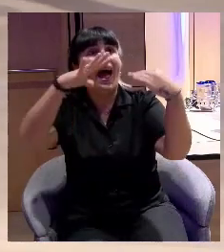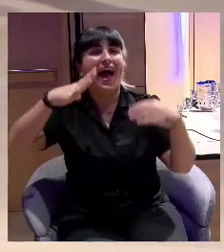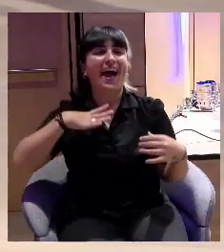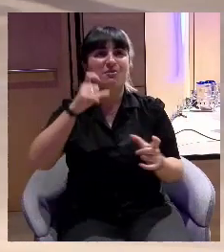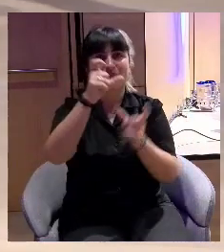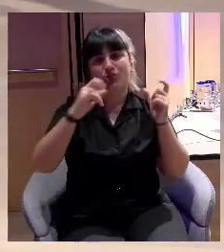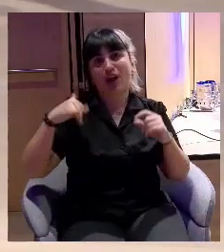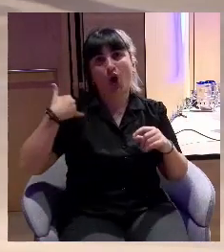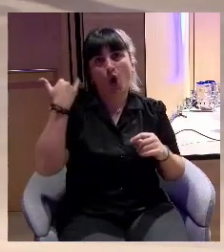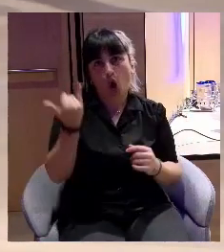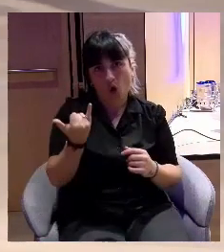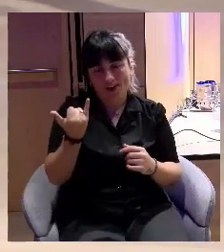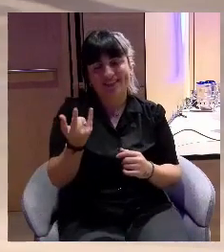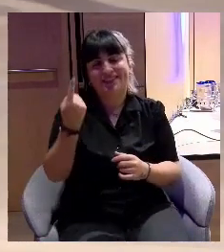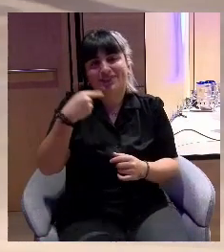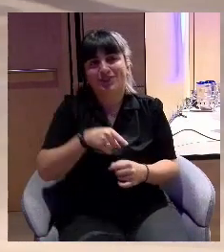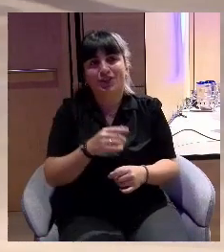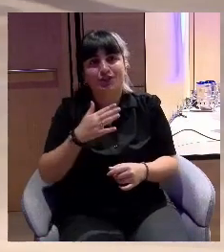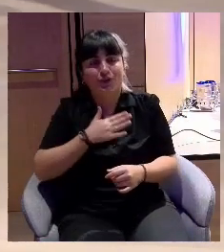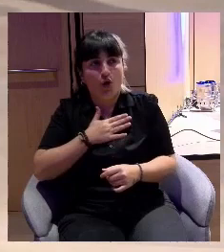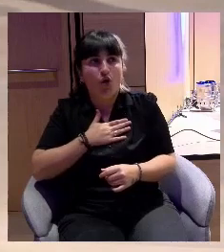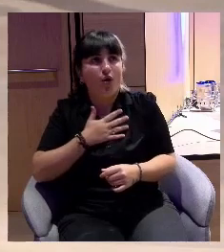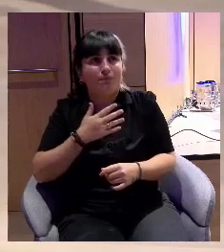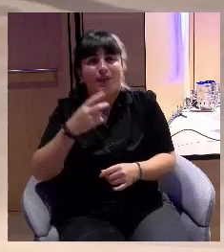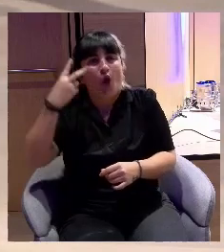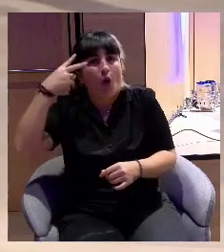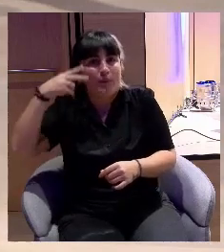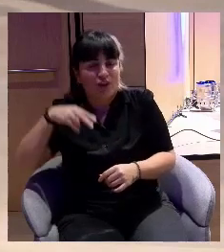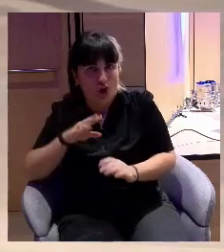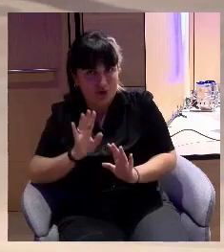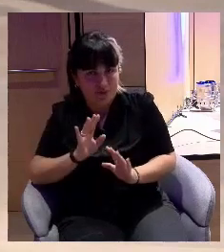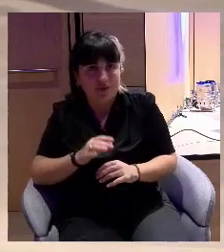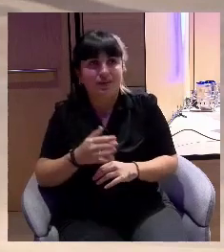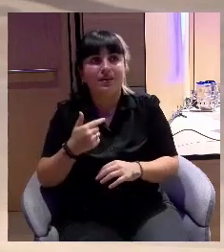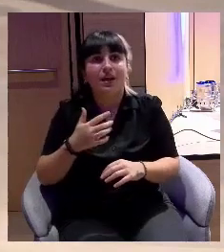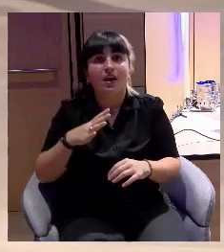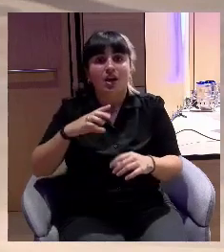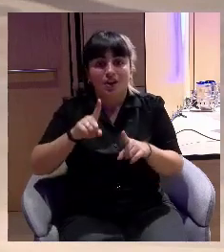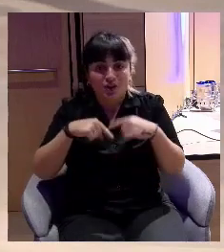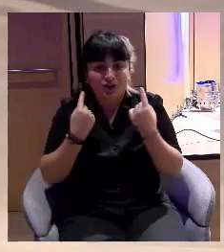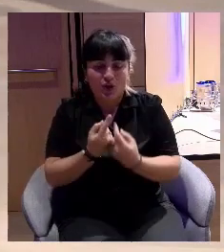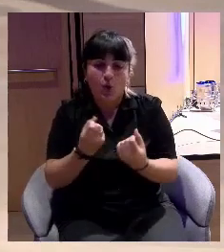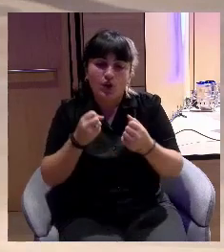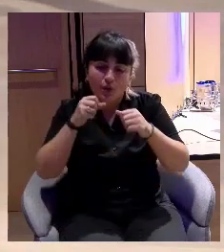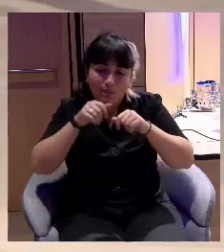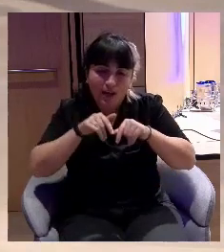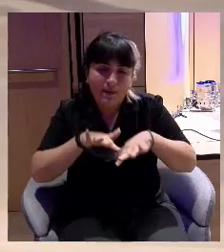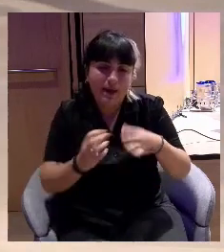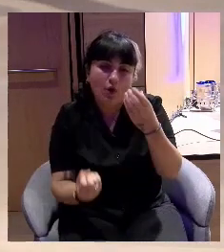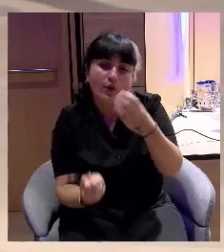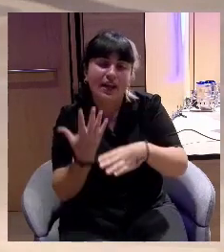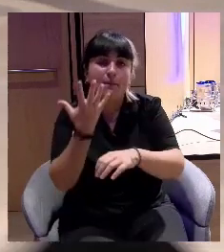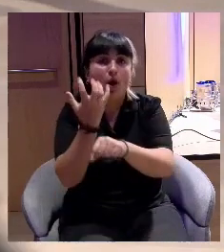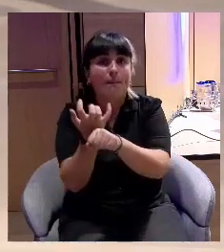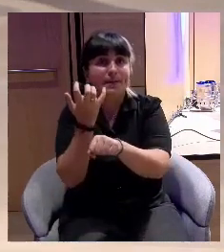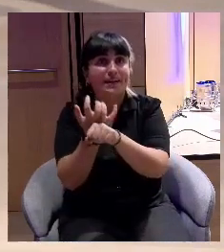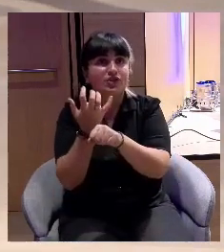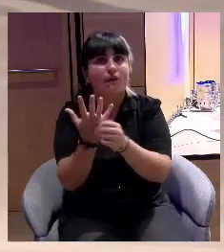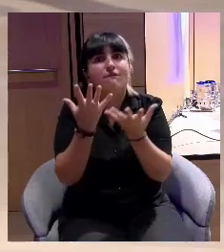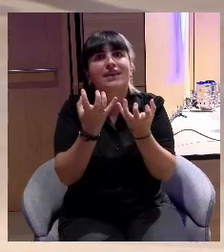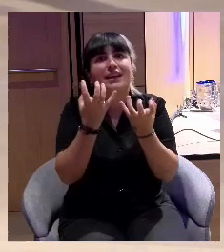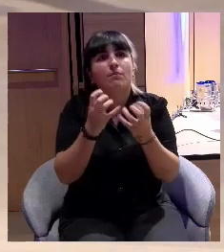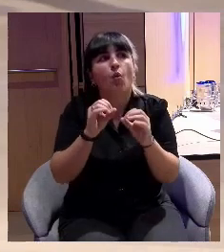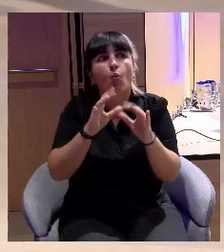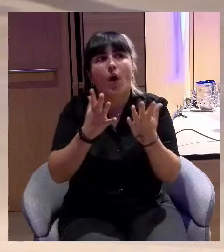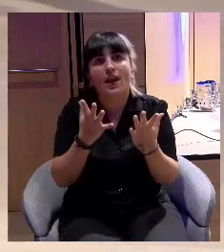que vengan, ¿no? Ellos vendrán, si lo construyen, ellos vendrán. Entonces, hacemos la aplicación y esperamos que tengamos un éxito rotundo, que entren millones de personas, y lo